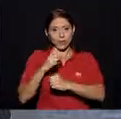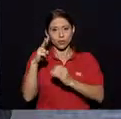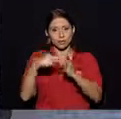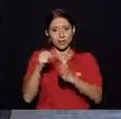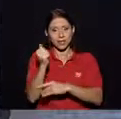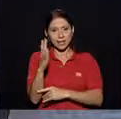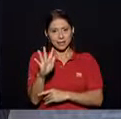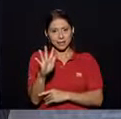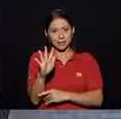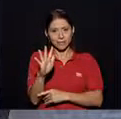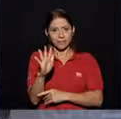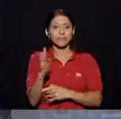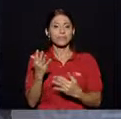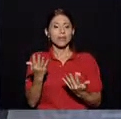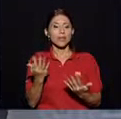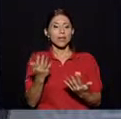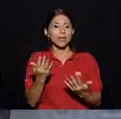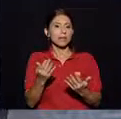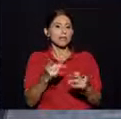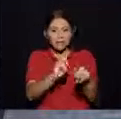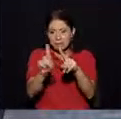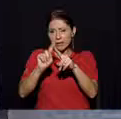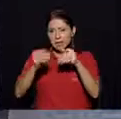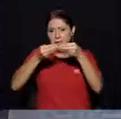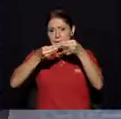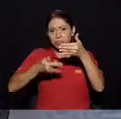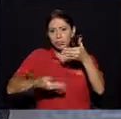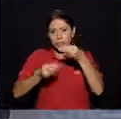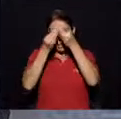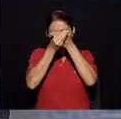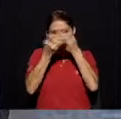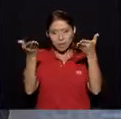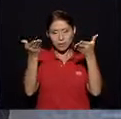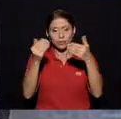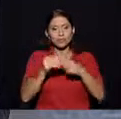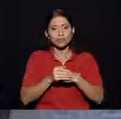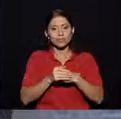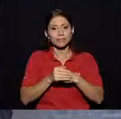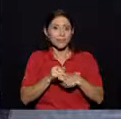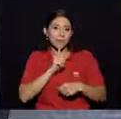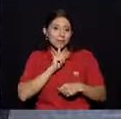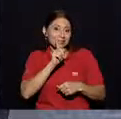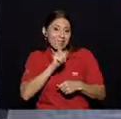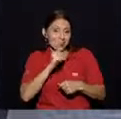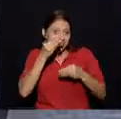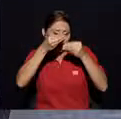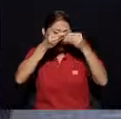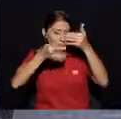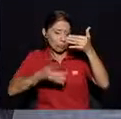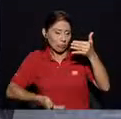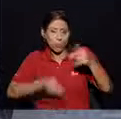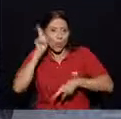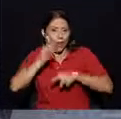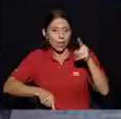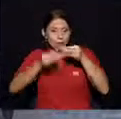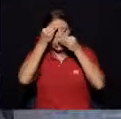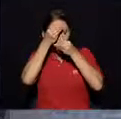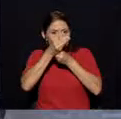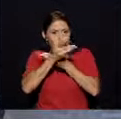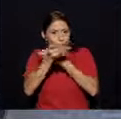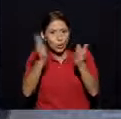2015 y entre otros datos, porque no tendríamos tiempo en este espacio para compartir